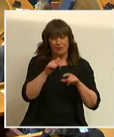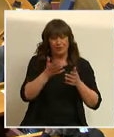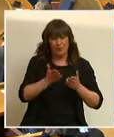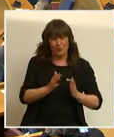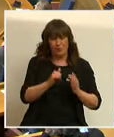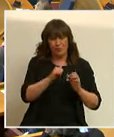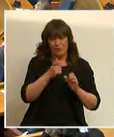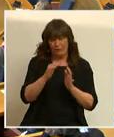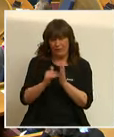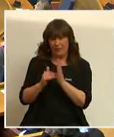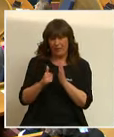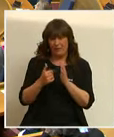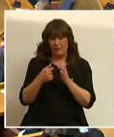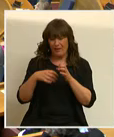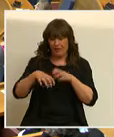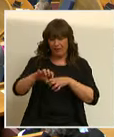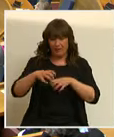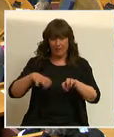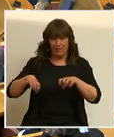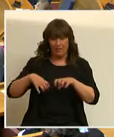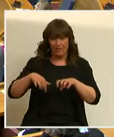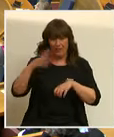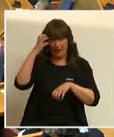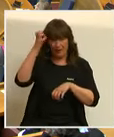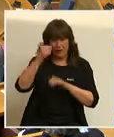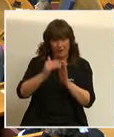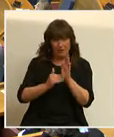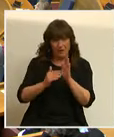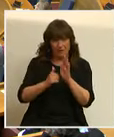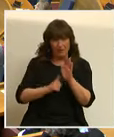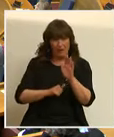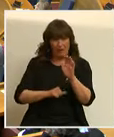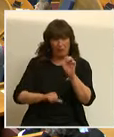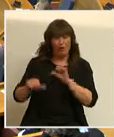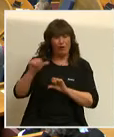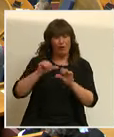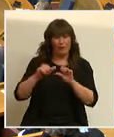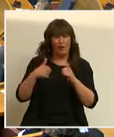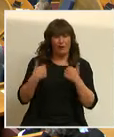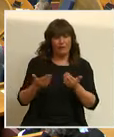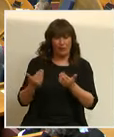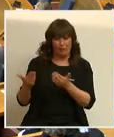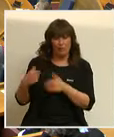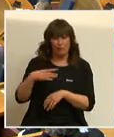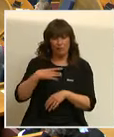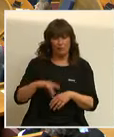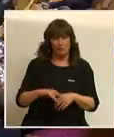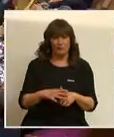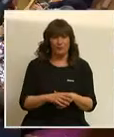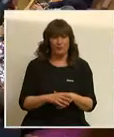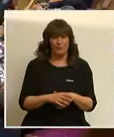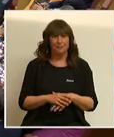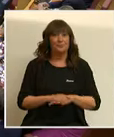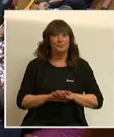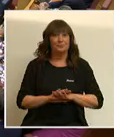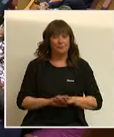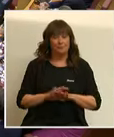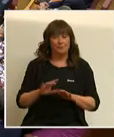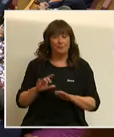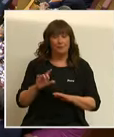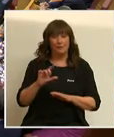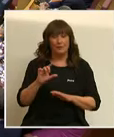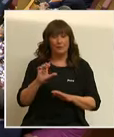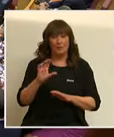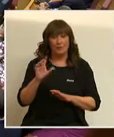la desintegración del Reino de Valencia y pudo revocar esas donaciones. Nada que estaba más lejos de la voluntad del rey